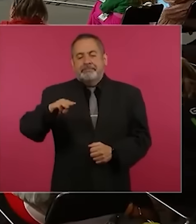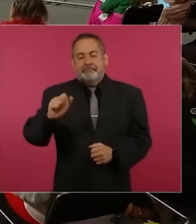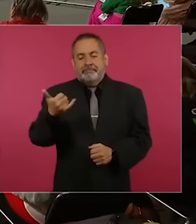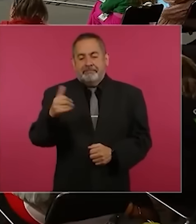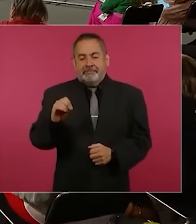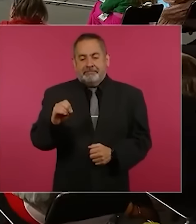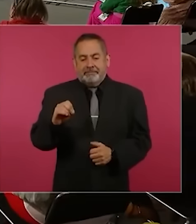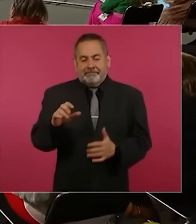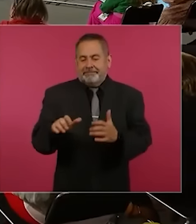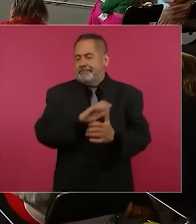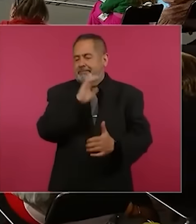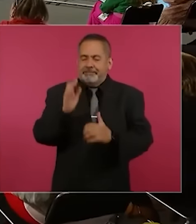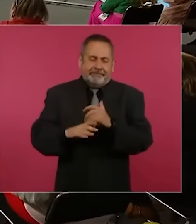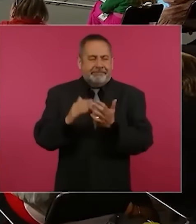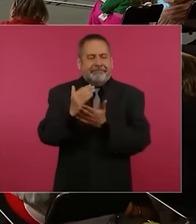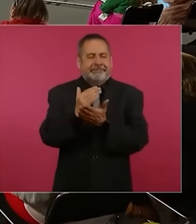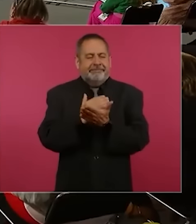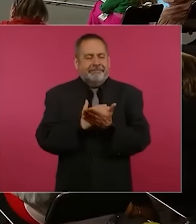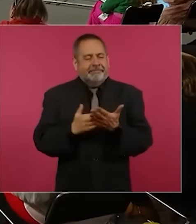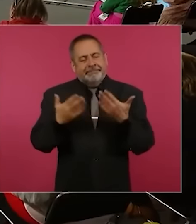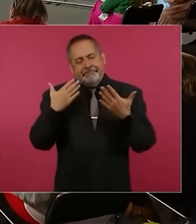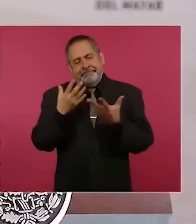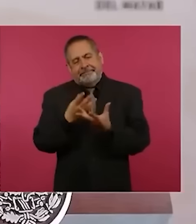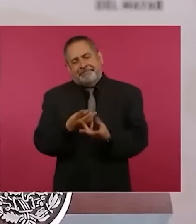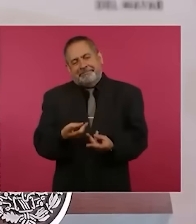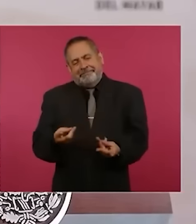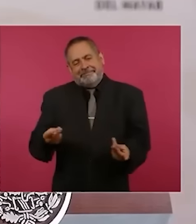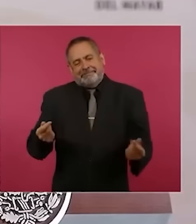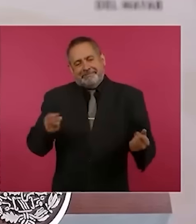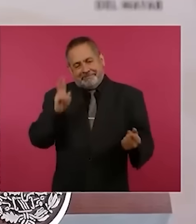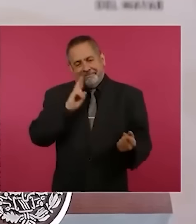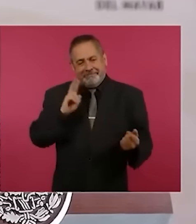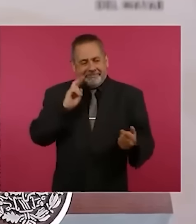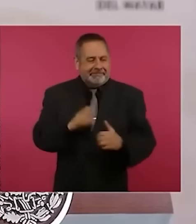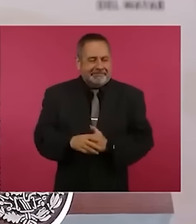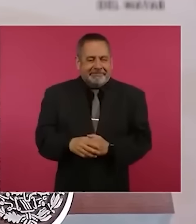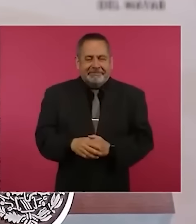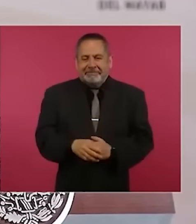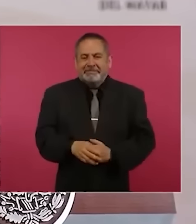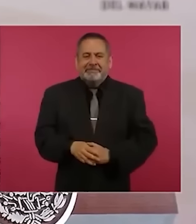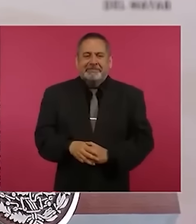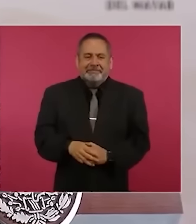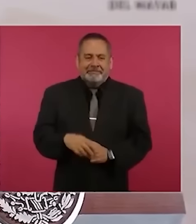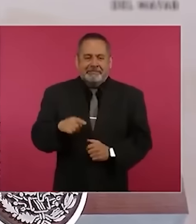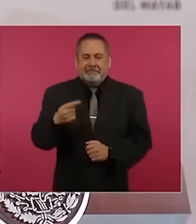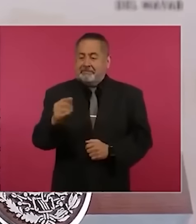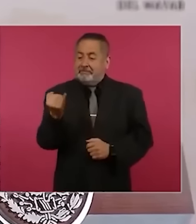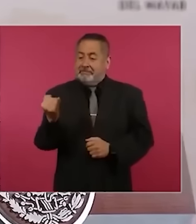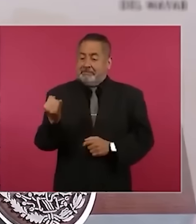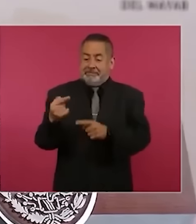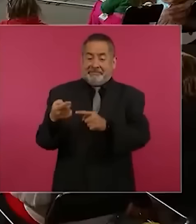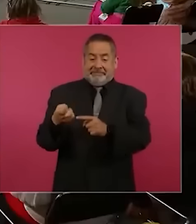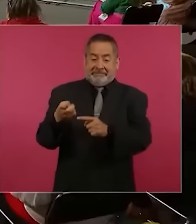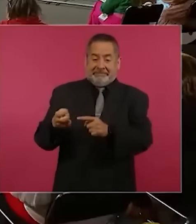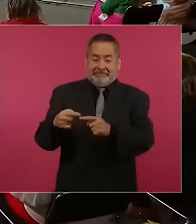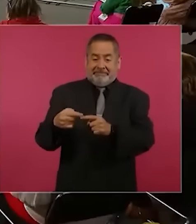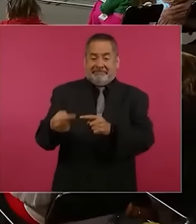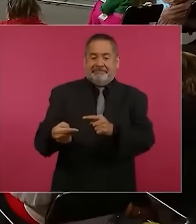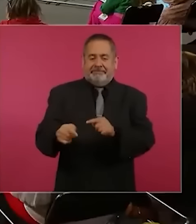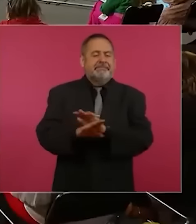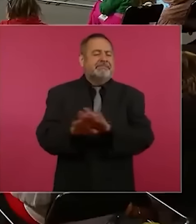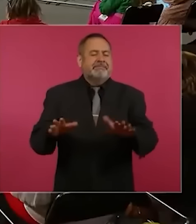a refrescar este a principios de de junio